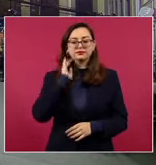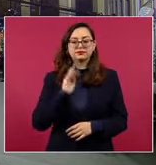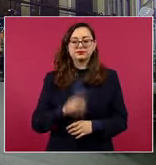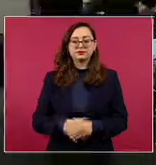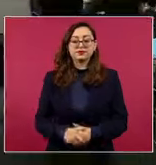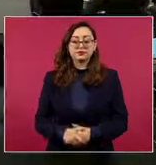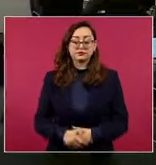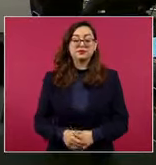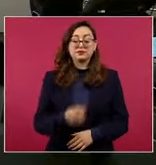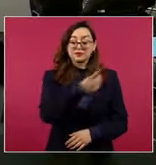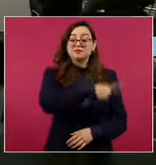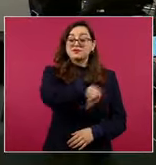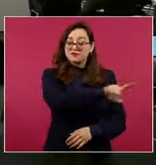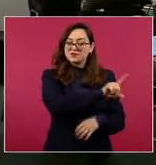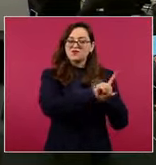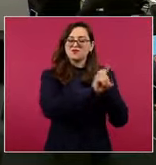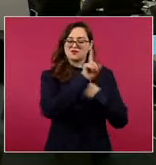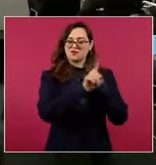Ese era el problema.